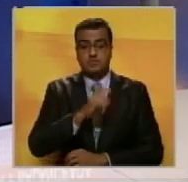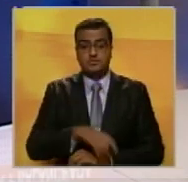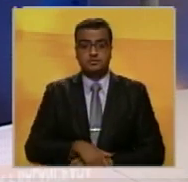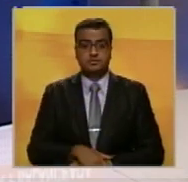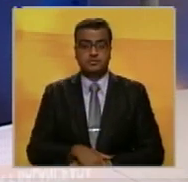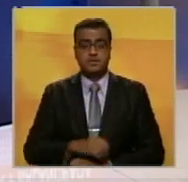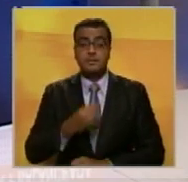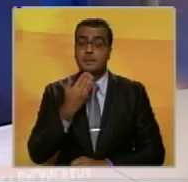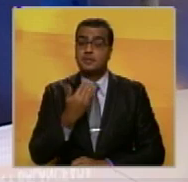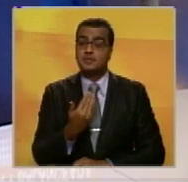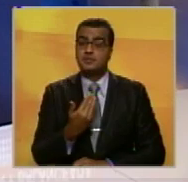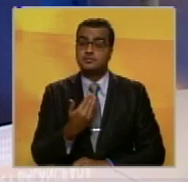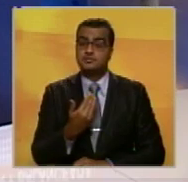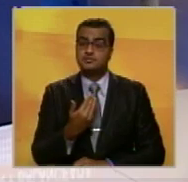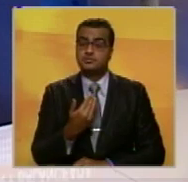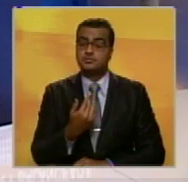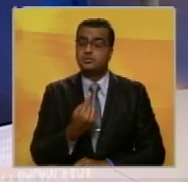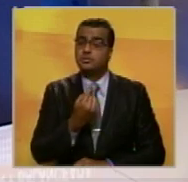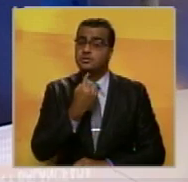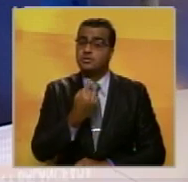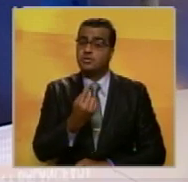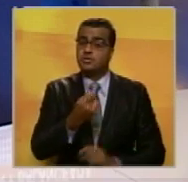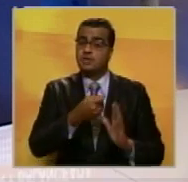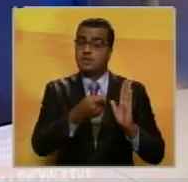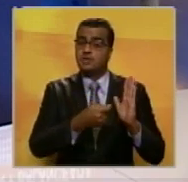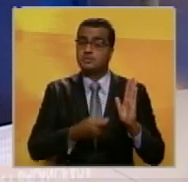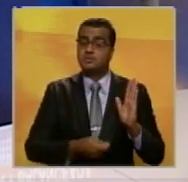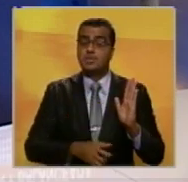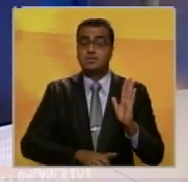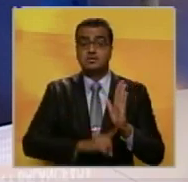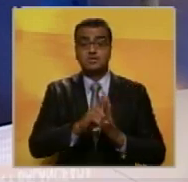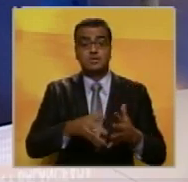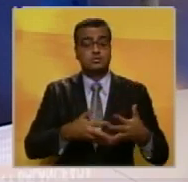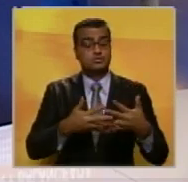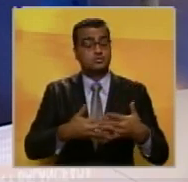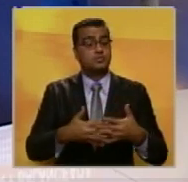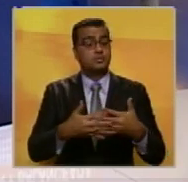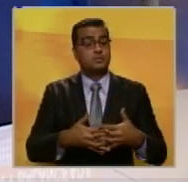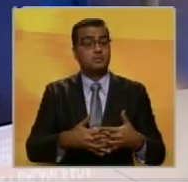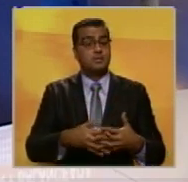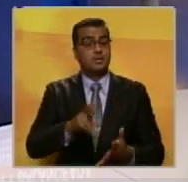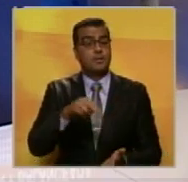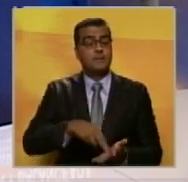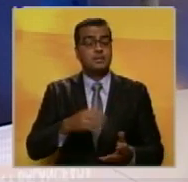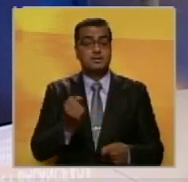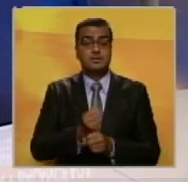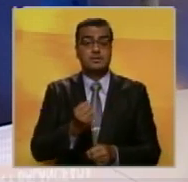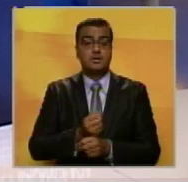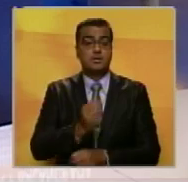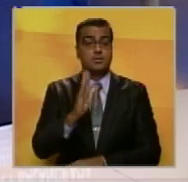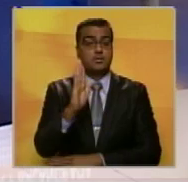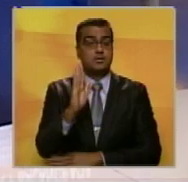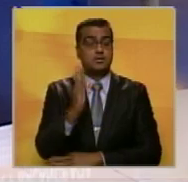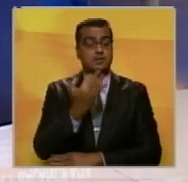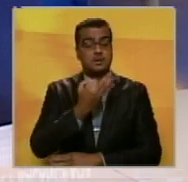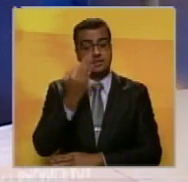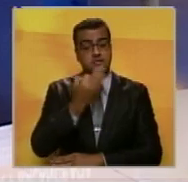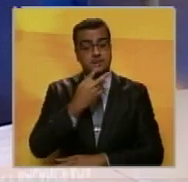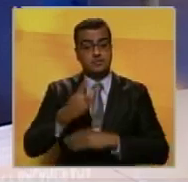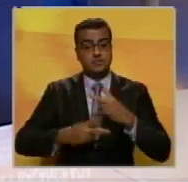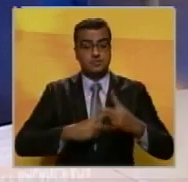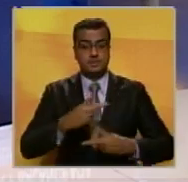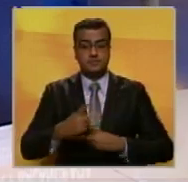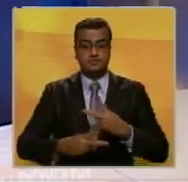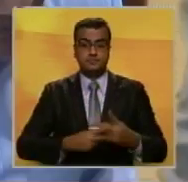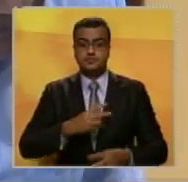lo que permitirá, según señala una de las cláusulas, el desarrollo industrial por parte de 2.000 trabajadores comprometidos a garantizar la